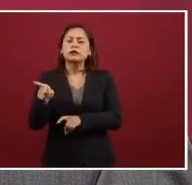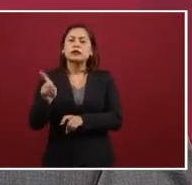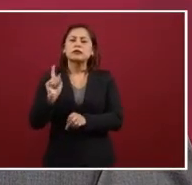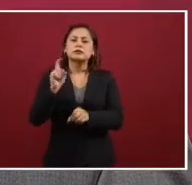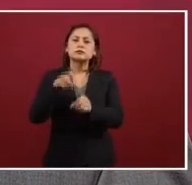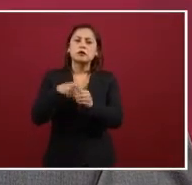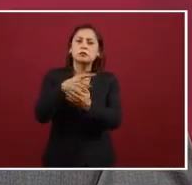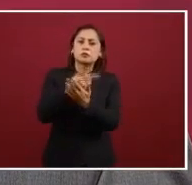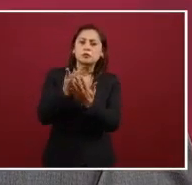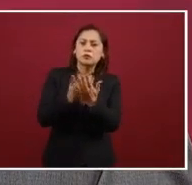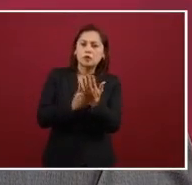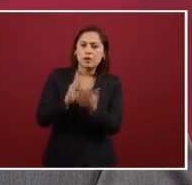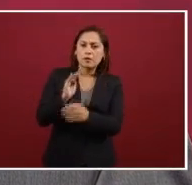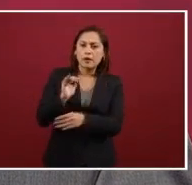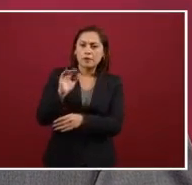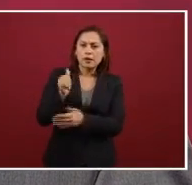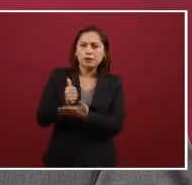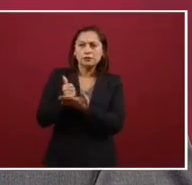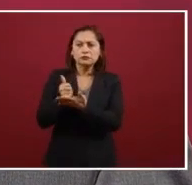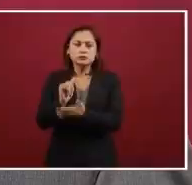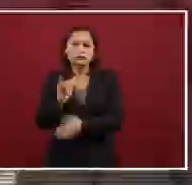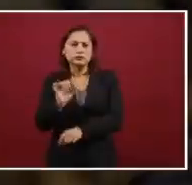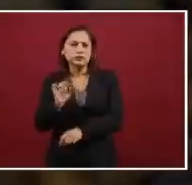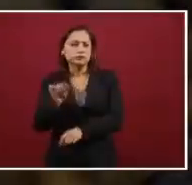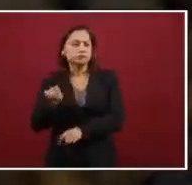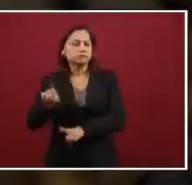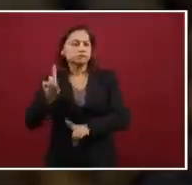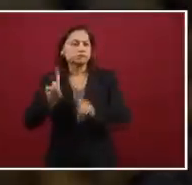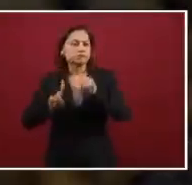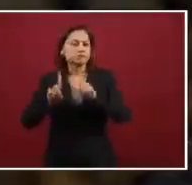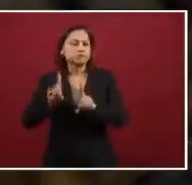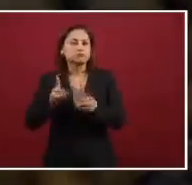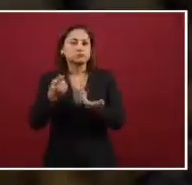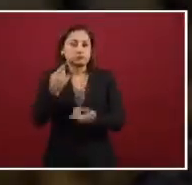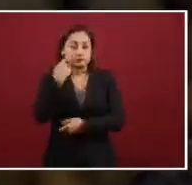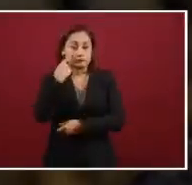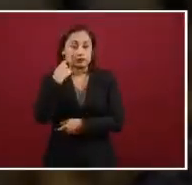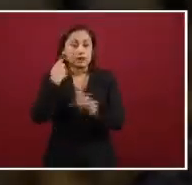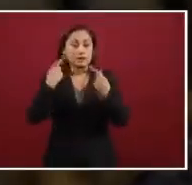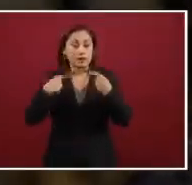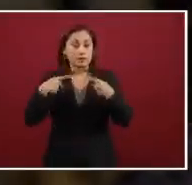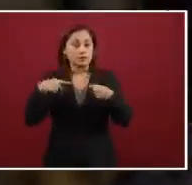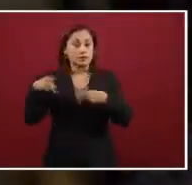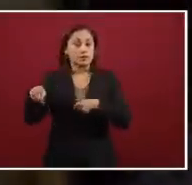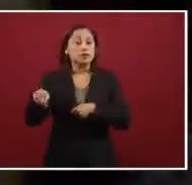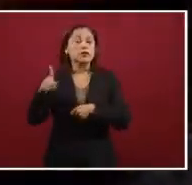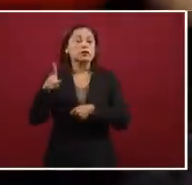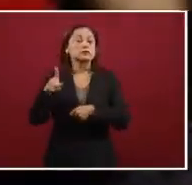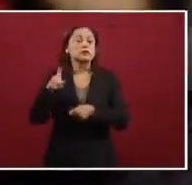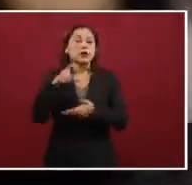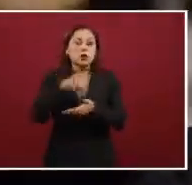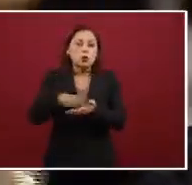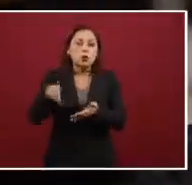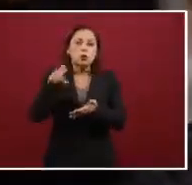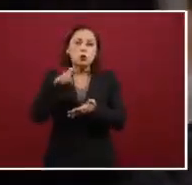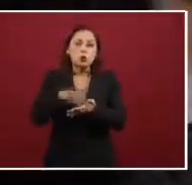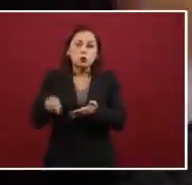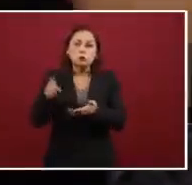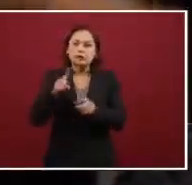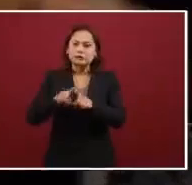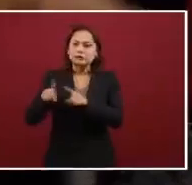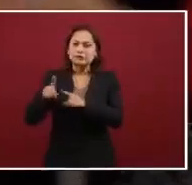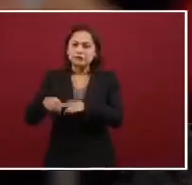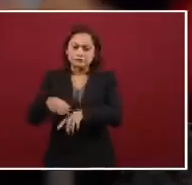ayuda. Es gente que tiene que comprar aparatos ortopédicos, son carísimos, no hay